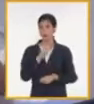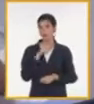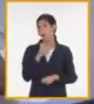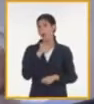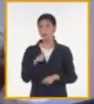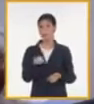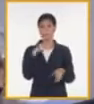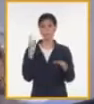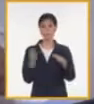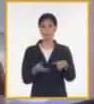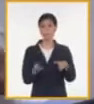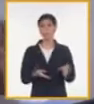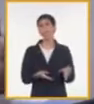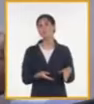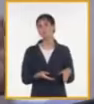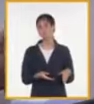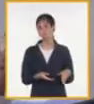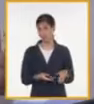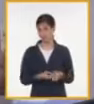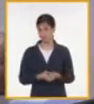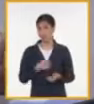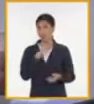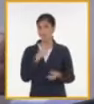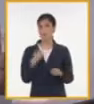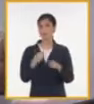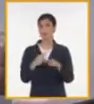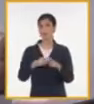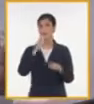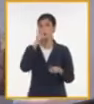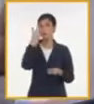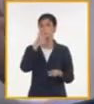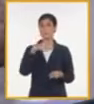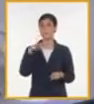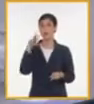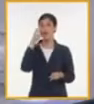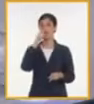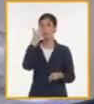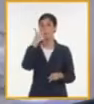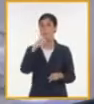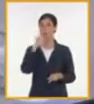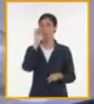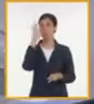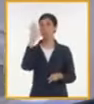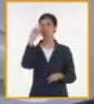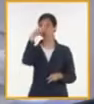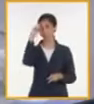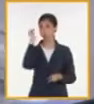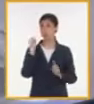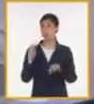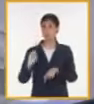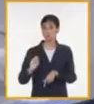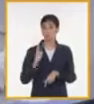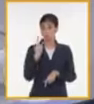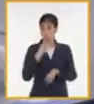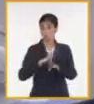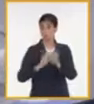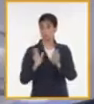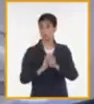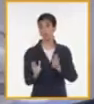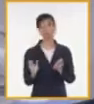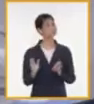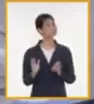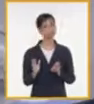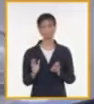fuera no solamente fue barbado uno 14 planes para derribar en pleno buenos aviones antes y después de barbado con conocimiento de las